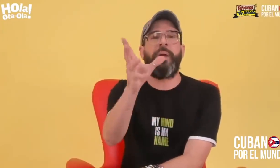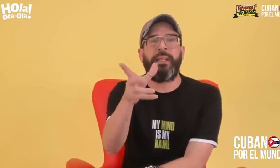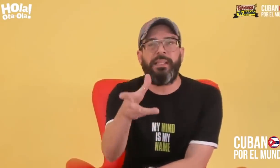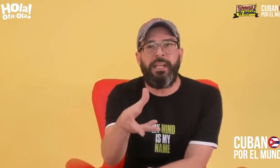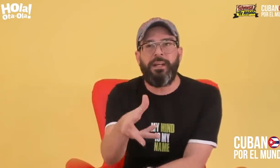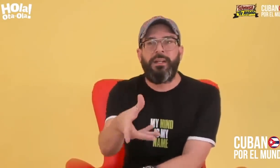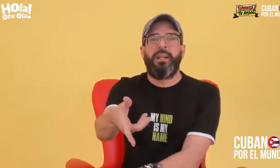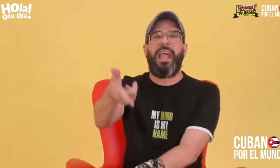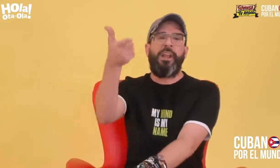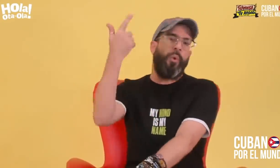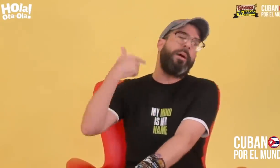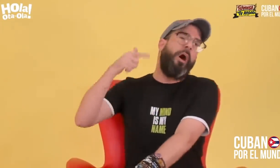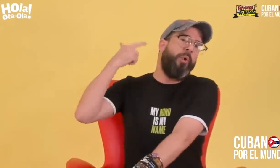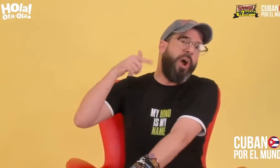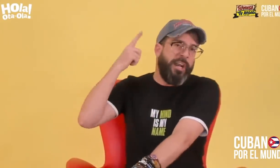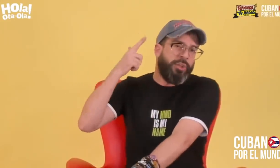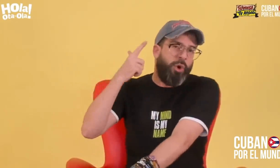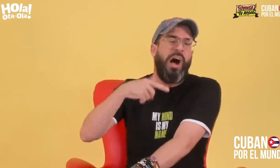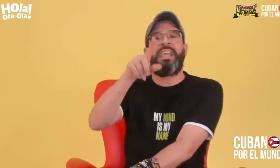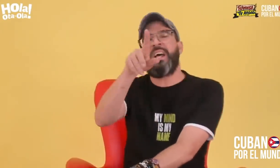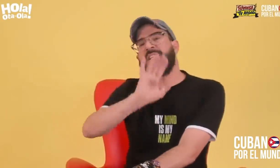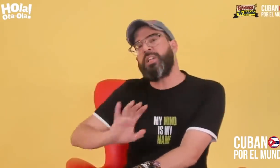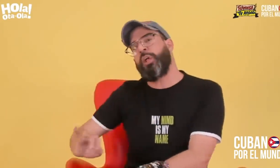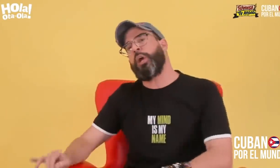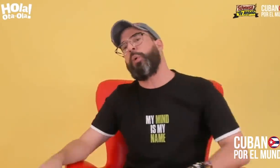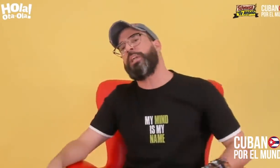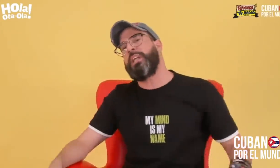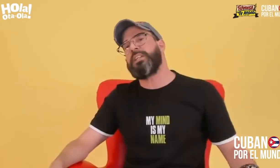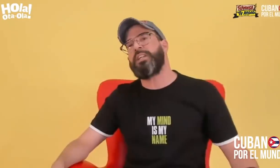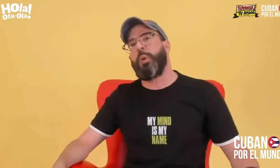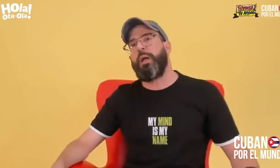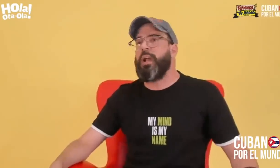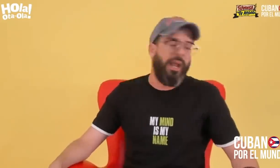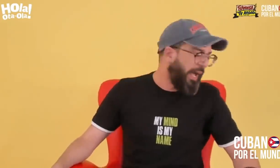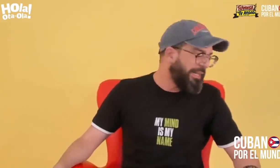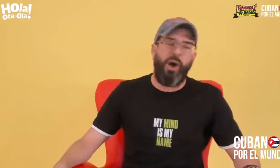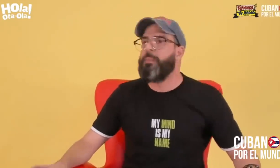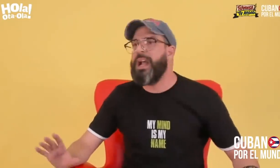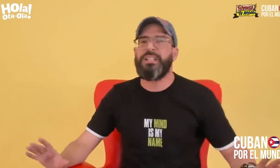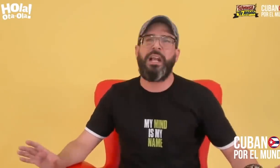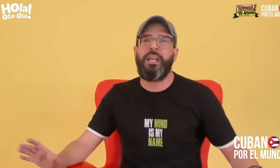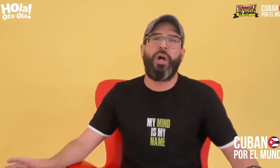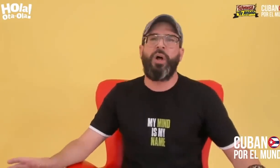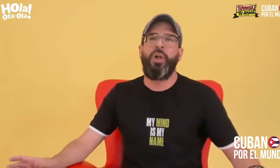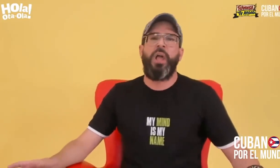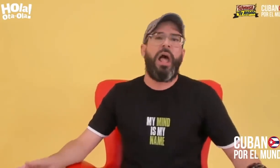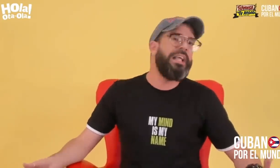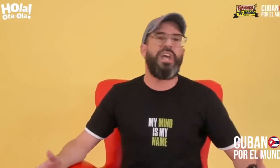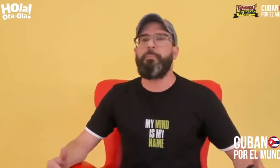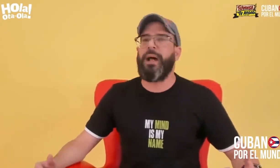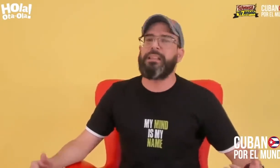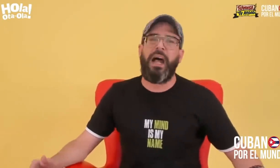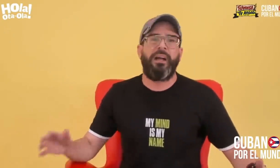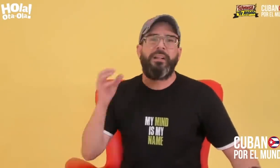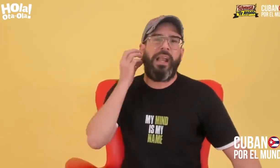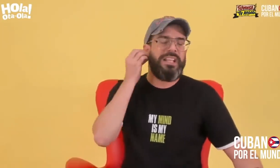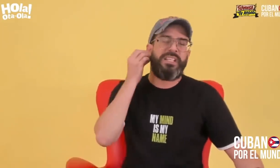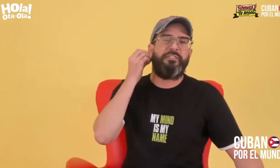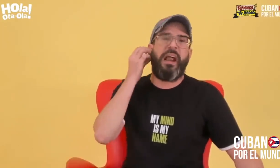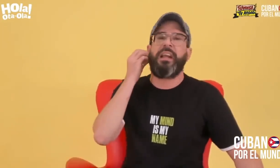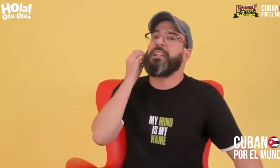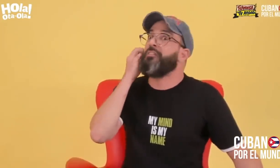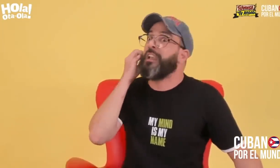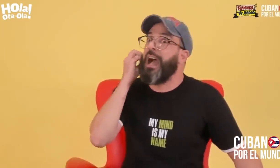a desmentir que el nuevo muerto haya sido de COVID-19. Este hombre ha salido a echar para atrás